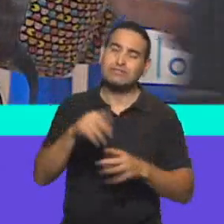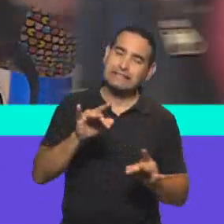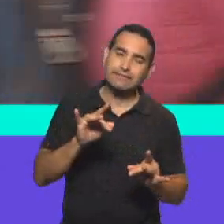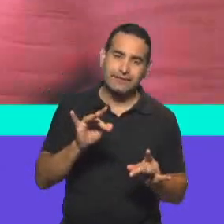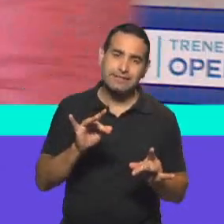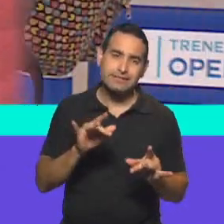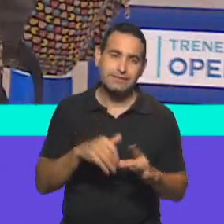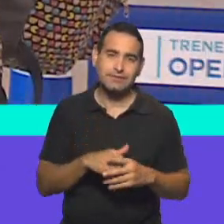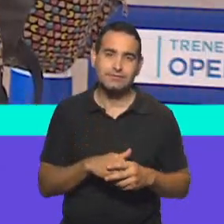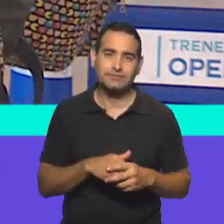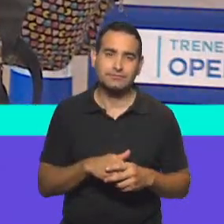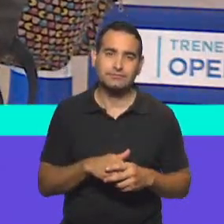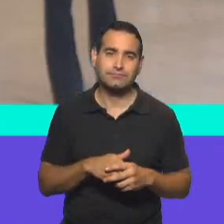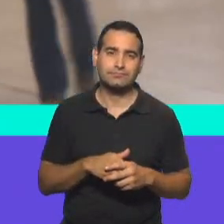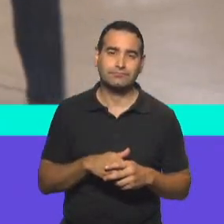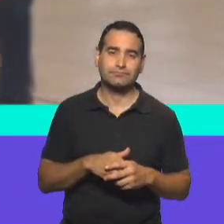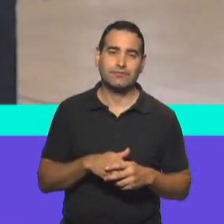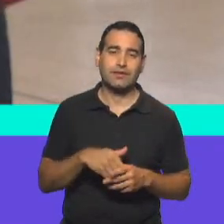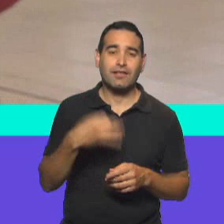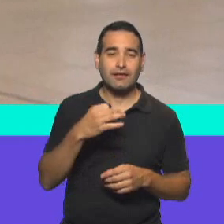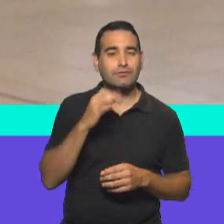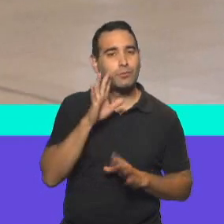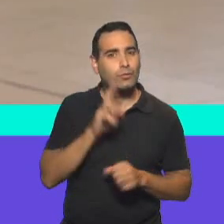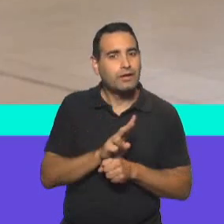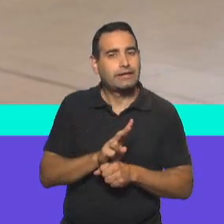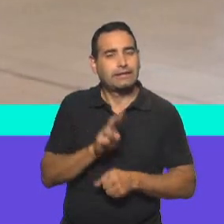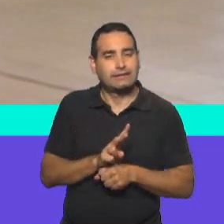difícil. Hay que tener mucho cuidado,